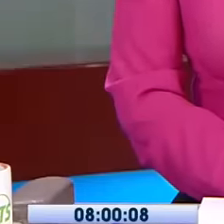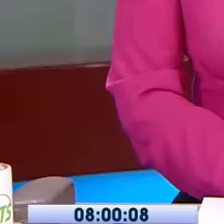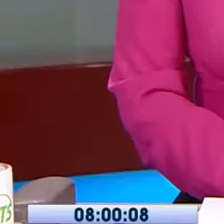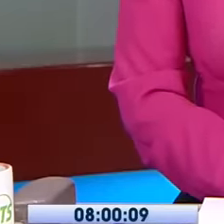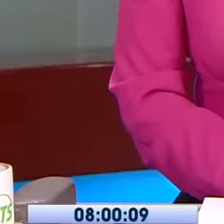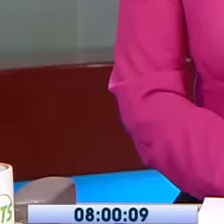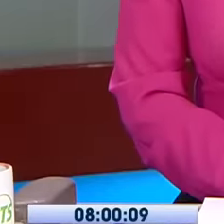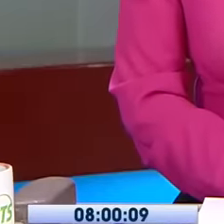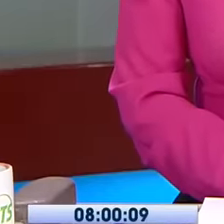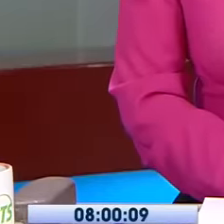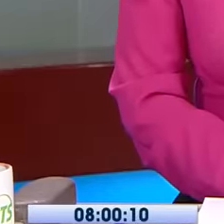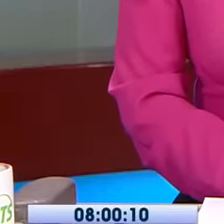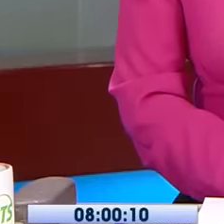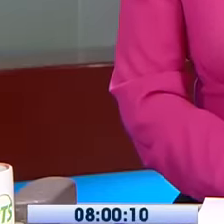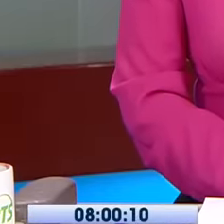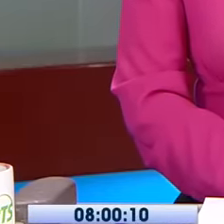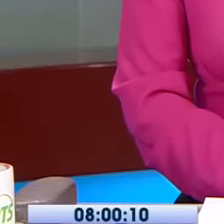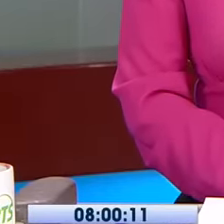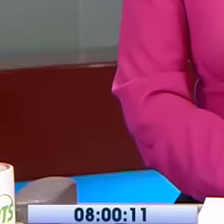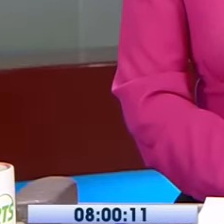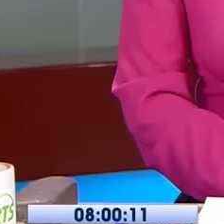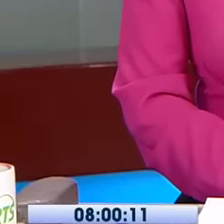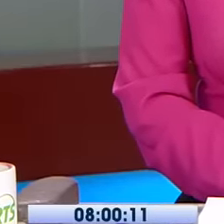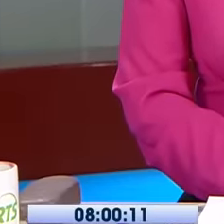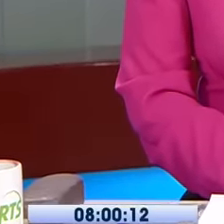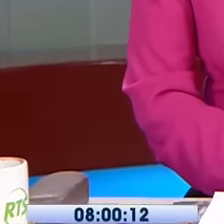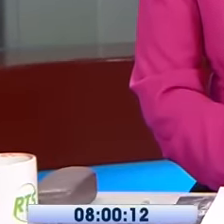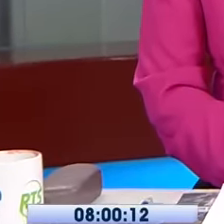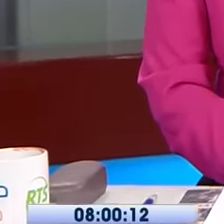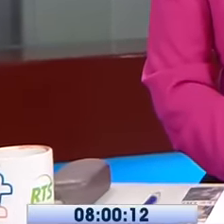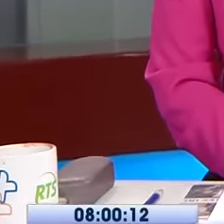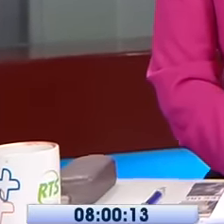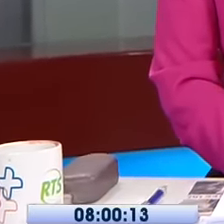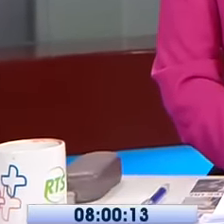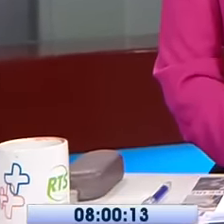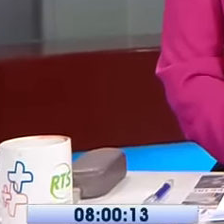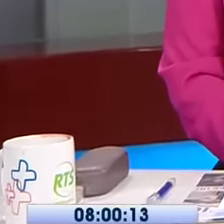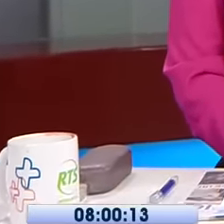Bien amigos, así finalizamos. Gracias por su amable sintonía. Lo que sigue, la noticia